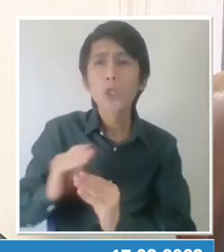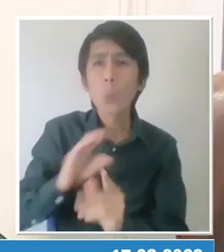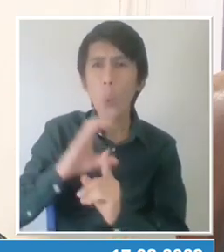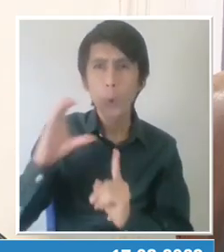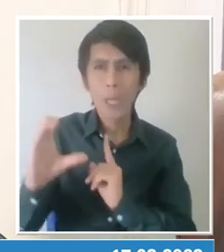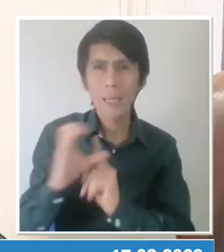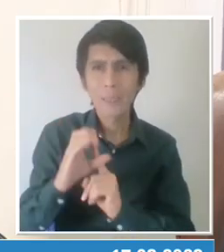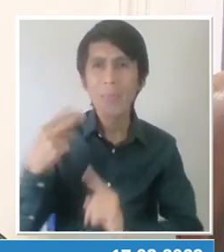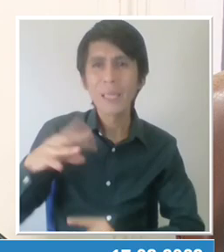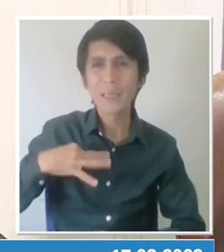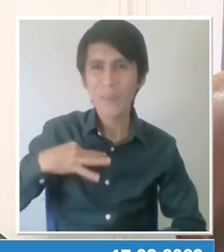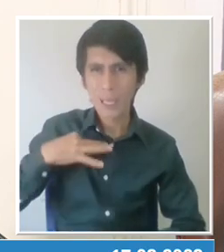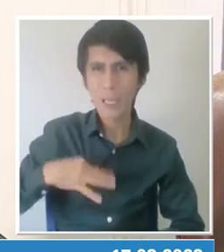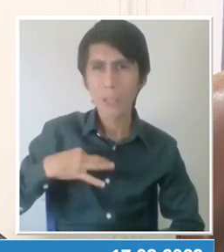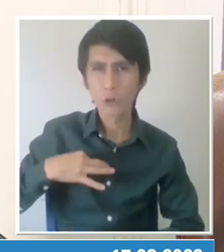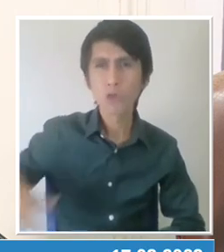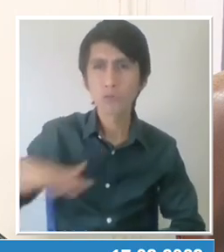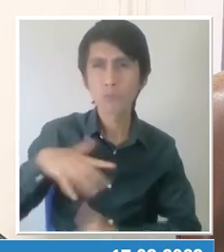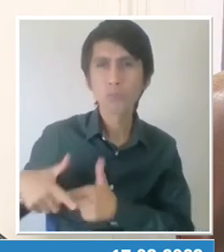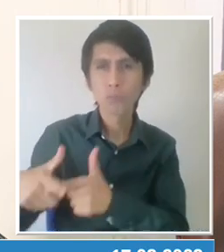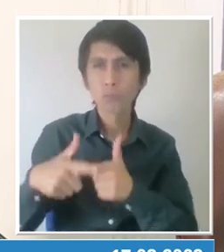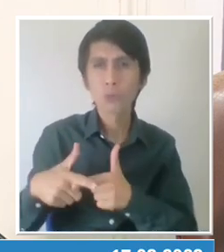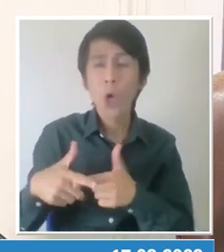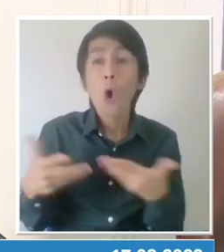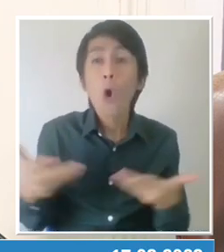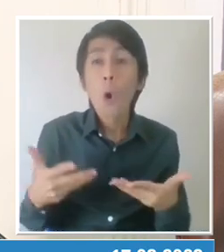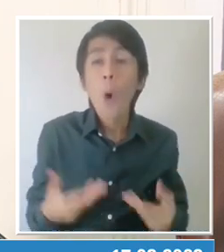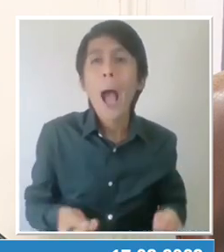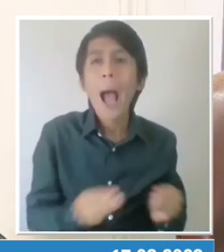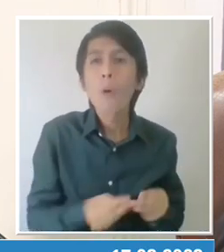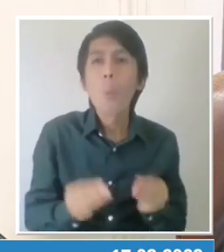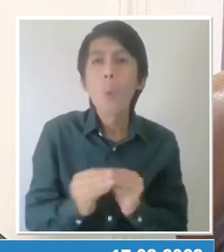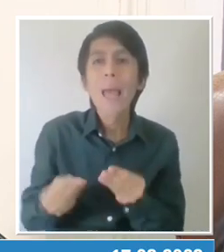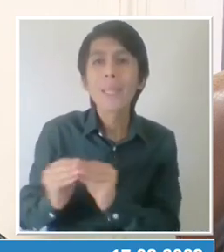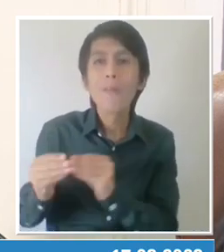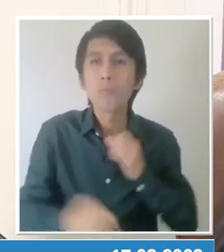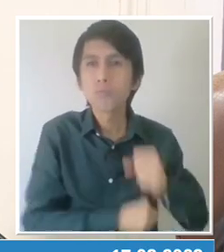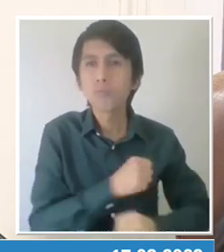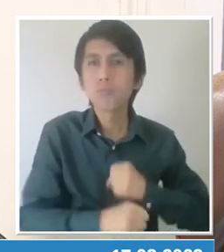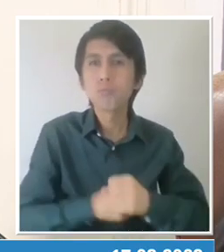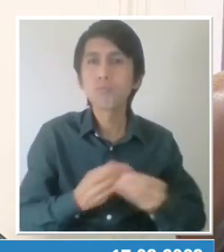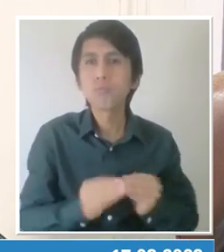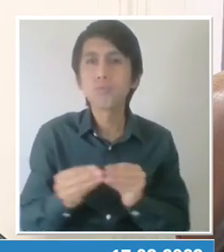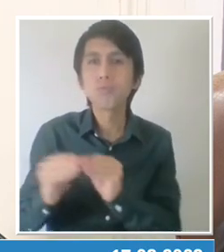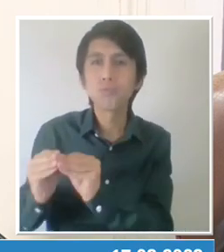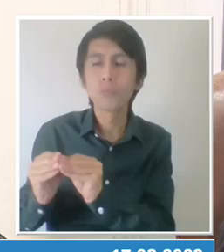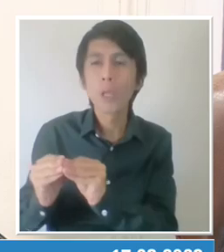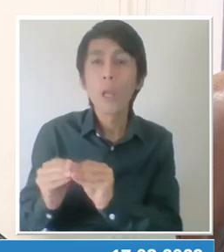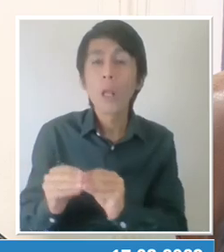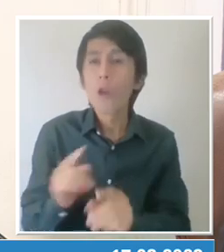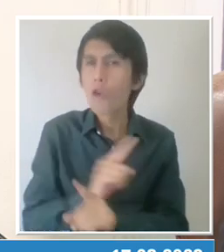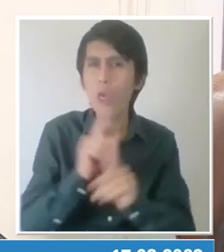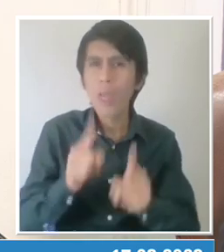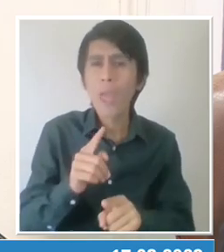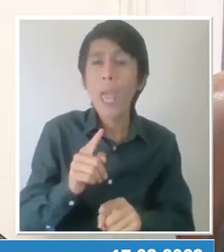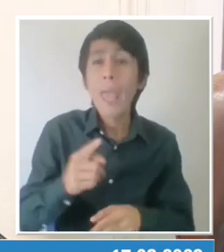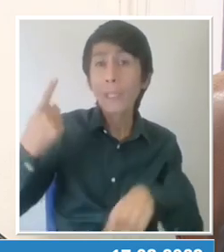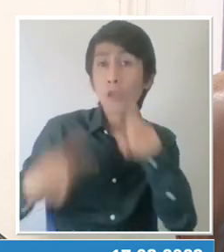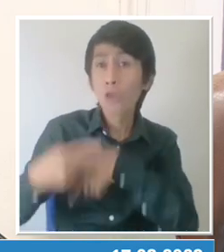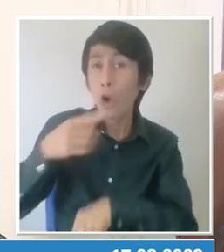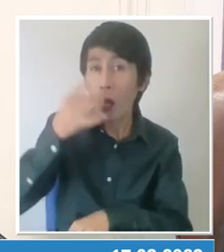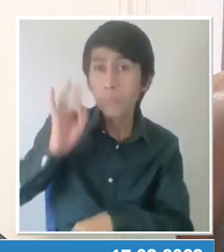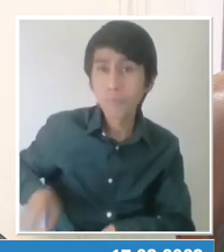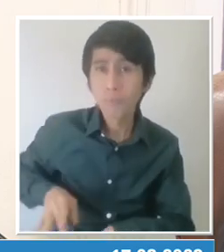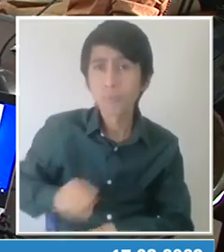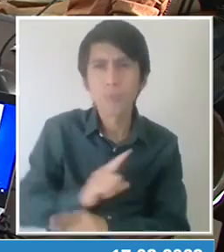acumulativo. No hay que despreciar nunca, nunca, nunca la historia. Al contrario, hay que apreciarla, hay que